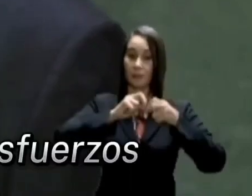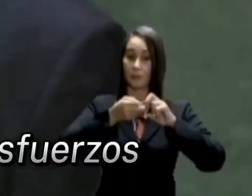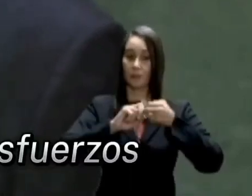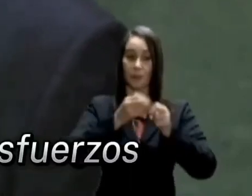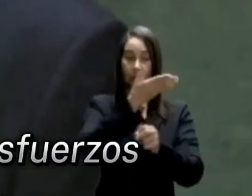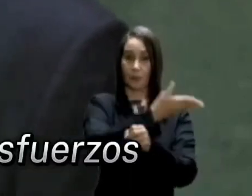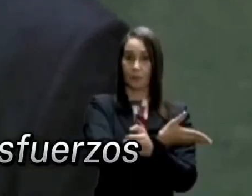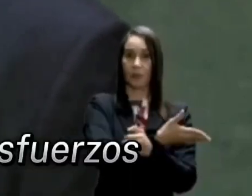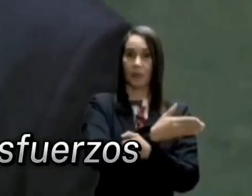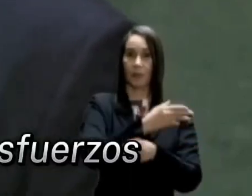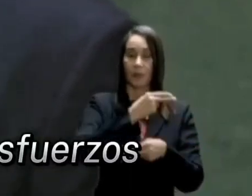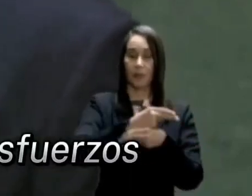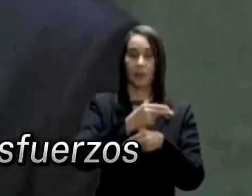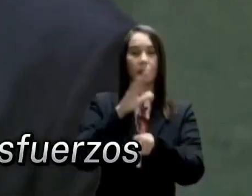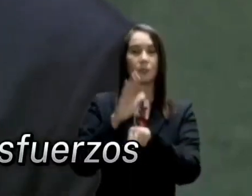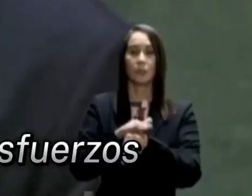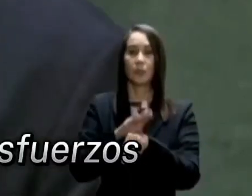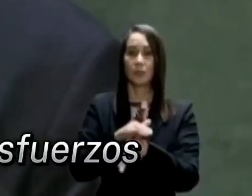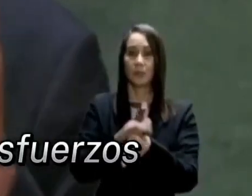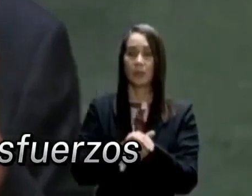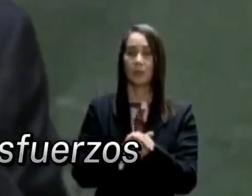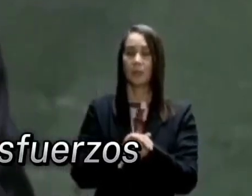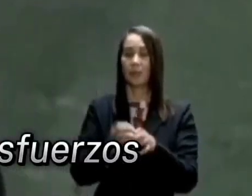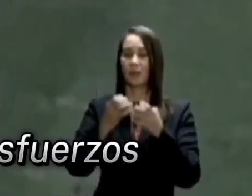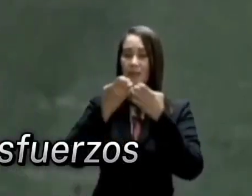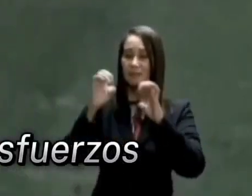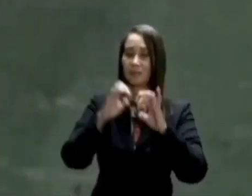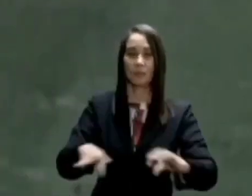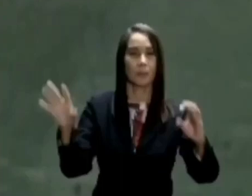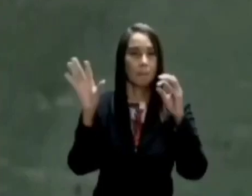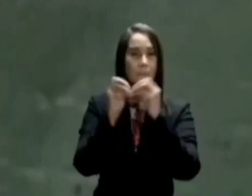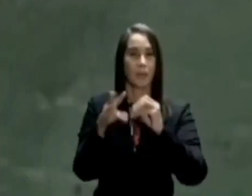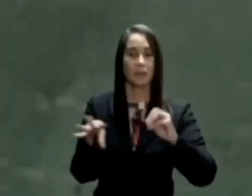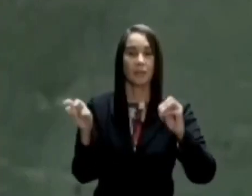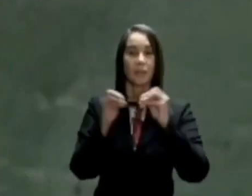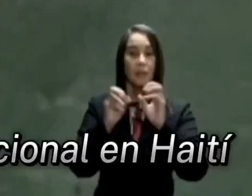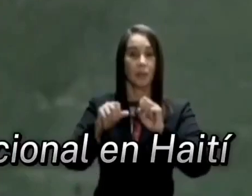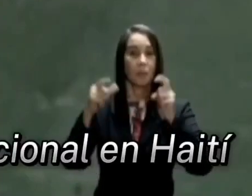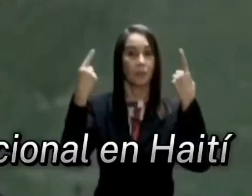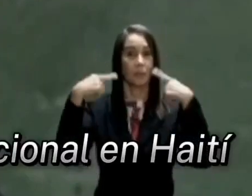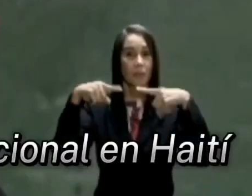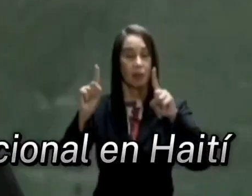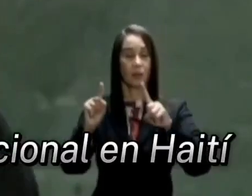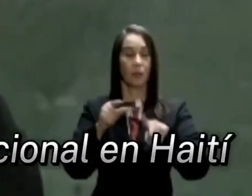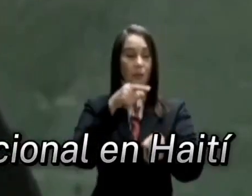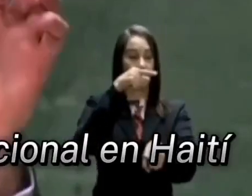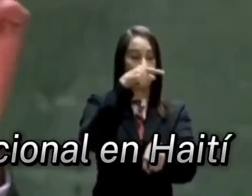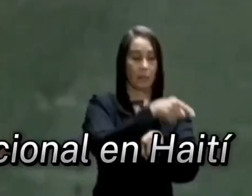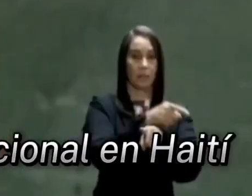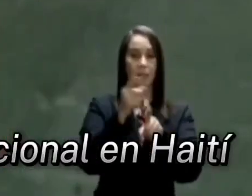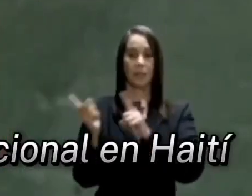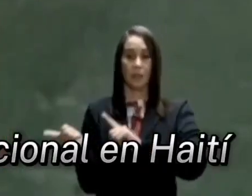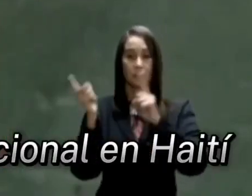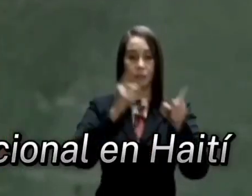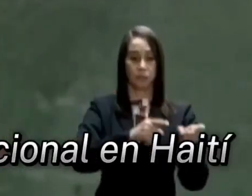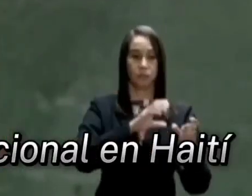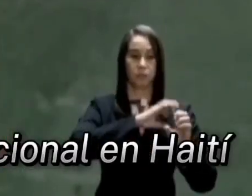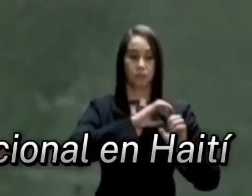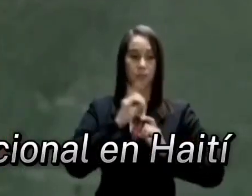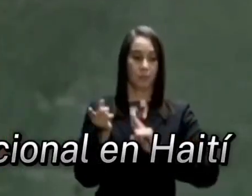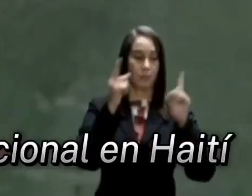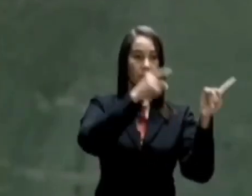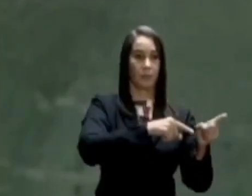le hacemos un llamado a redoblar sus esfuerzos por lograr el despliegue inmediato de la fuerza